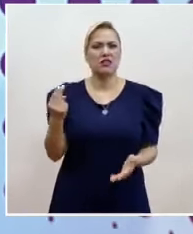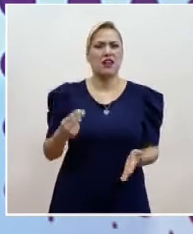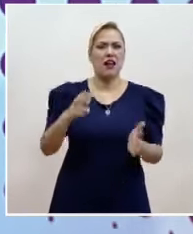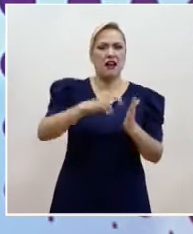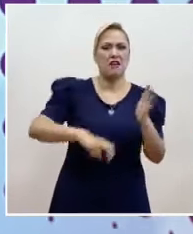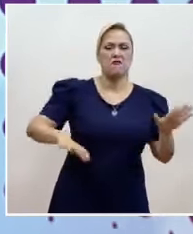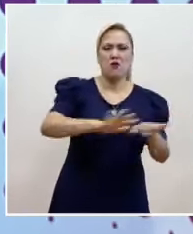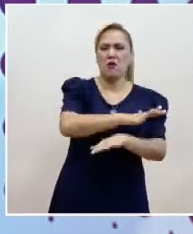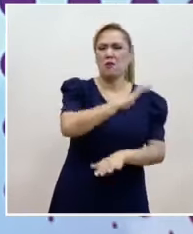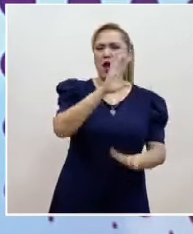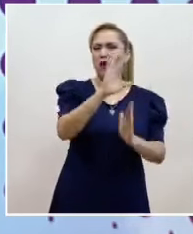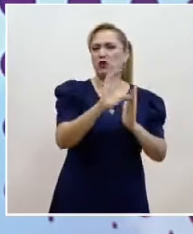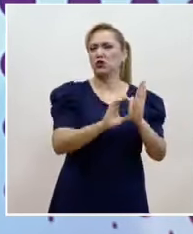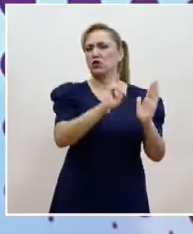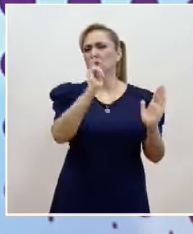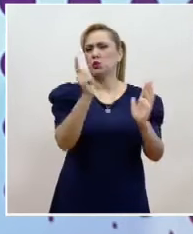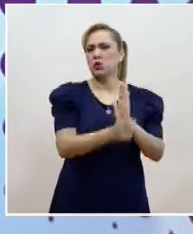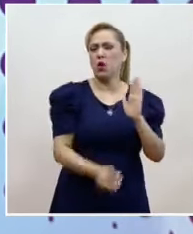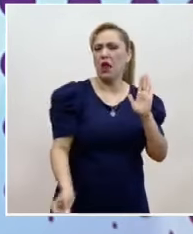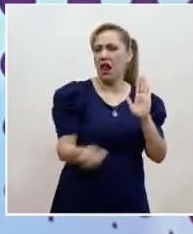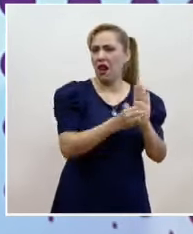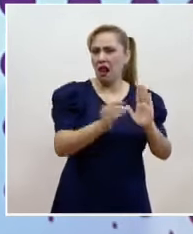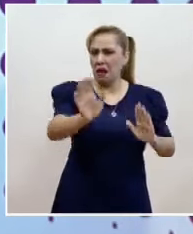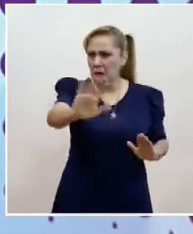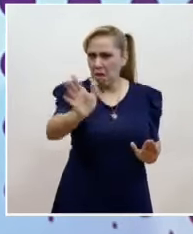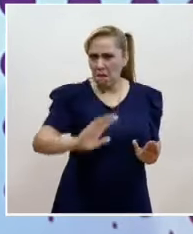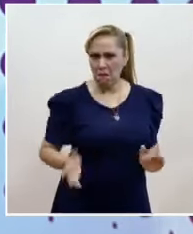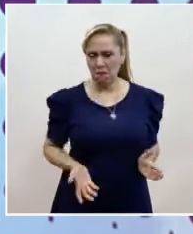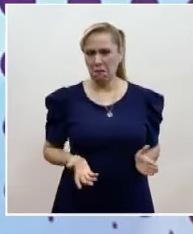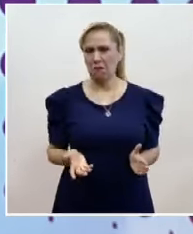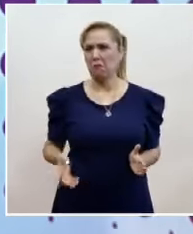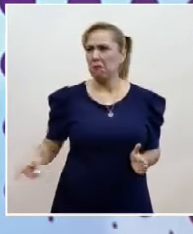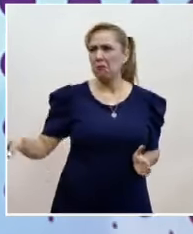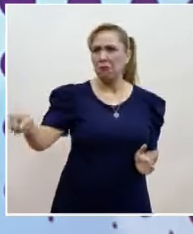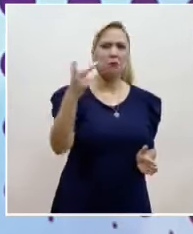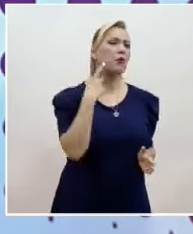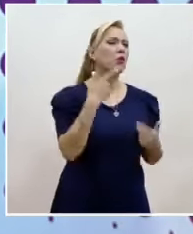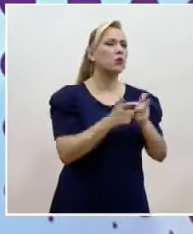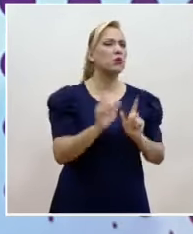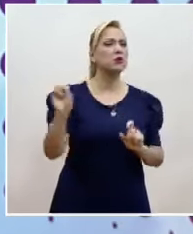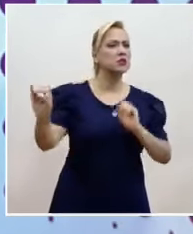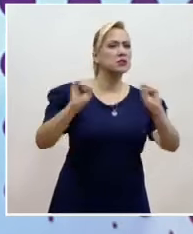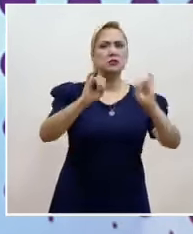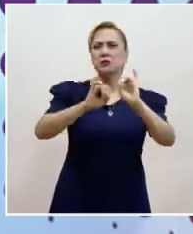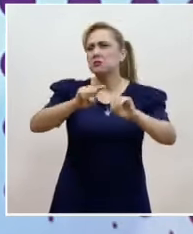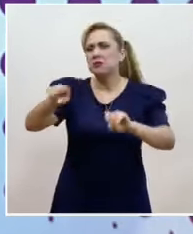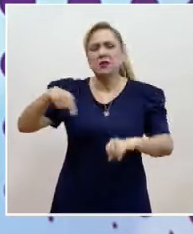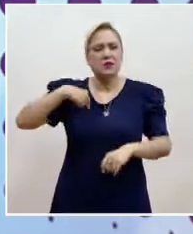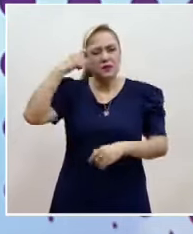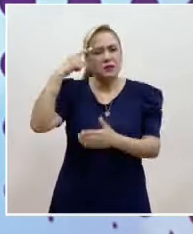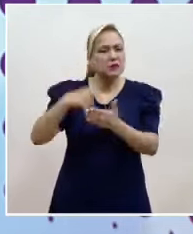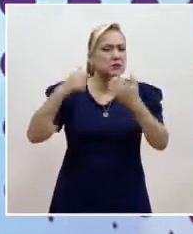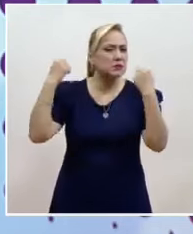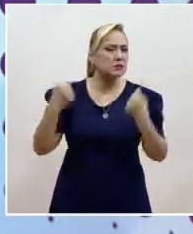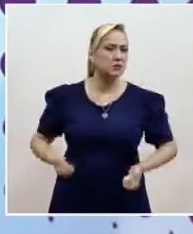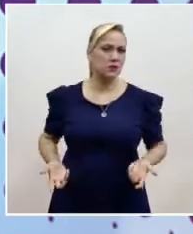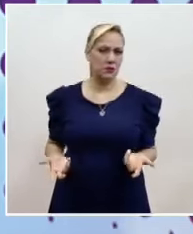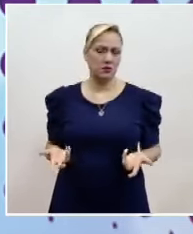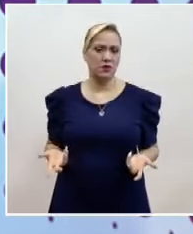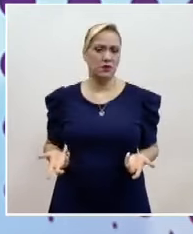constitucional, yo creo que todas las fuerzas políticas estarían de acuerdo, y si ya, como sabemos, se decidió que no cabe una